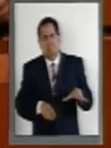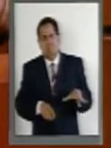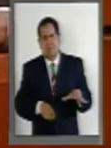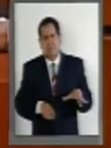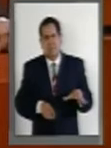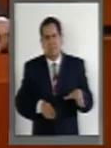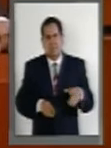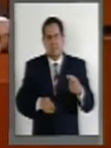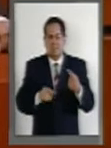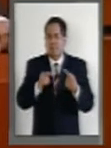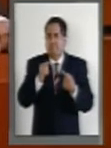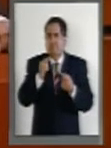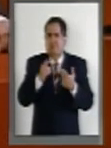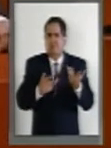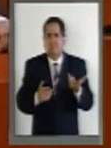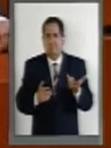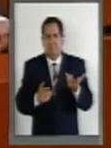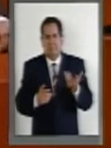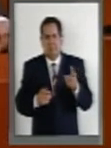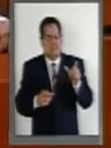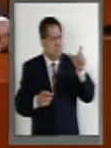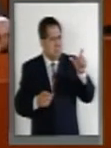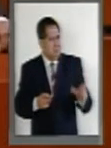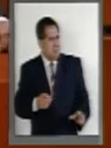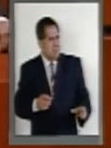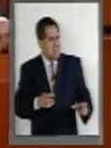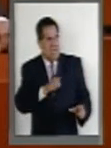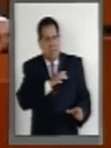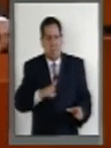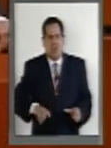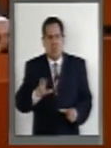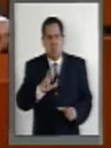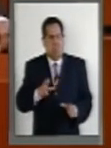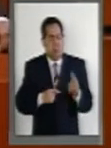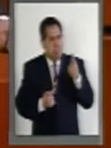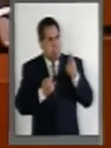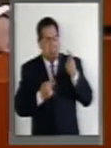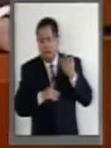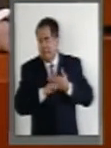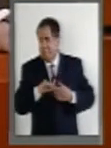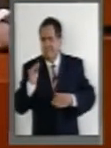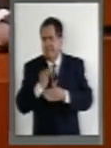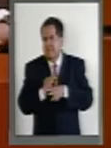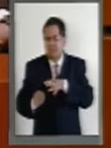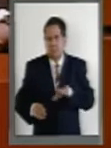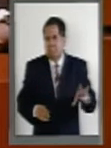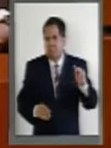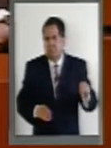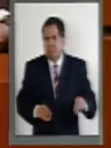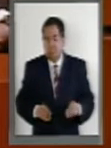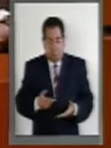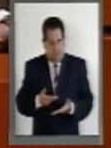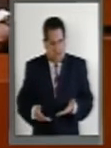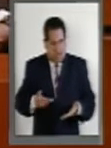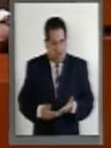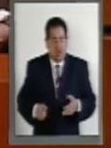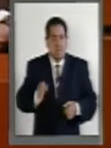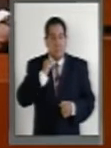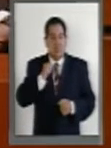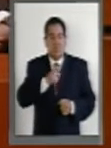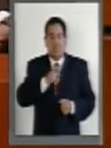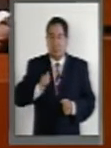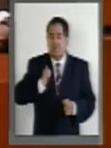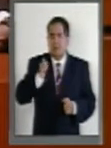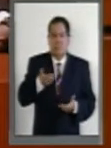las imputaciones que ha hecho el candidato republicano. Pero en este Senado habría que sacarle